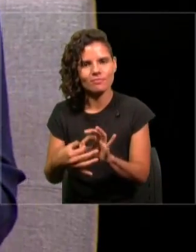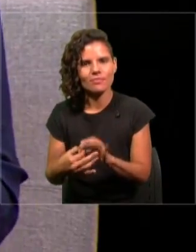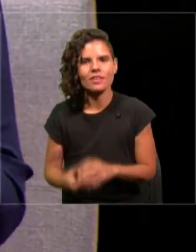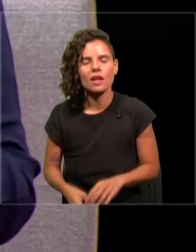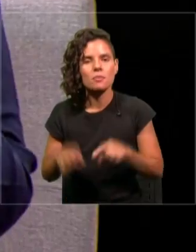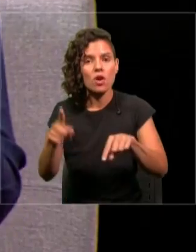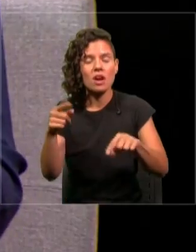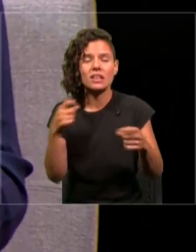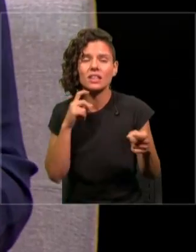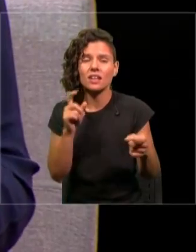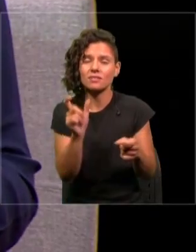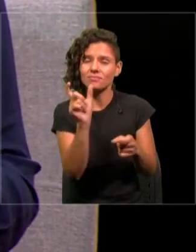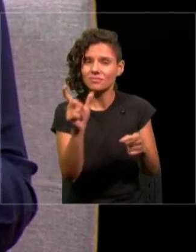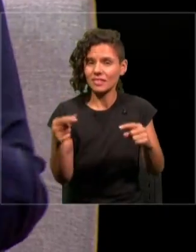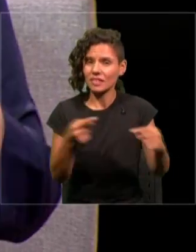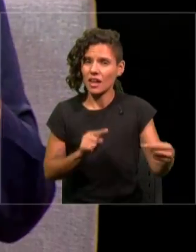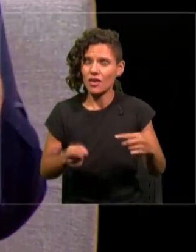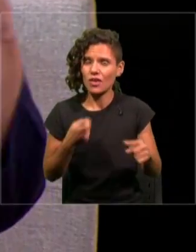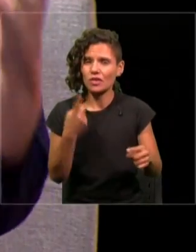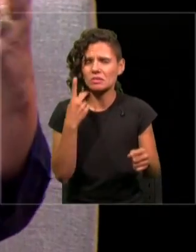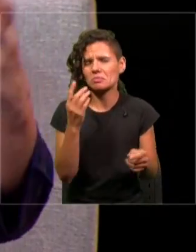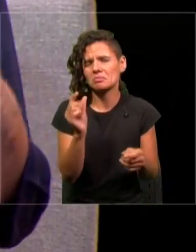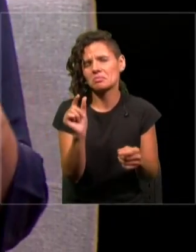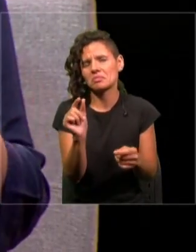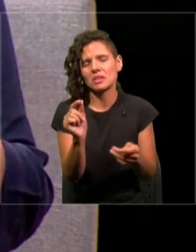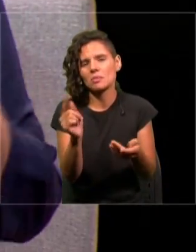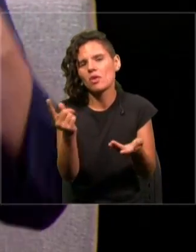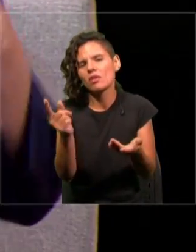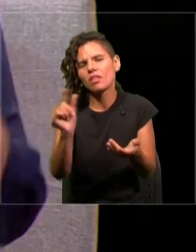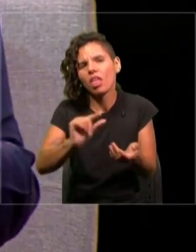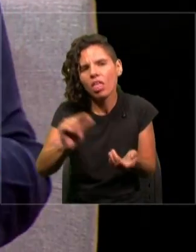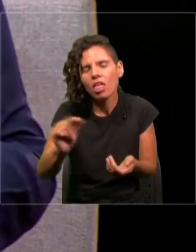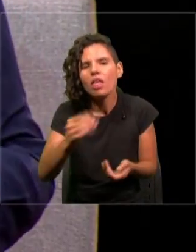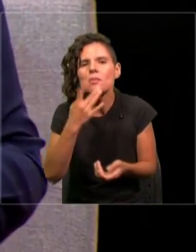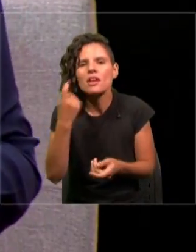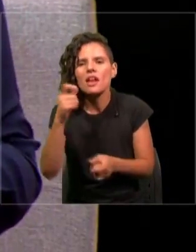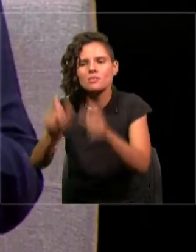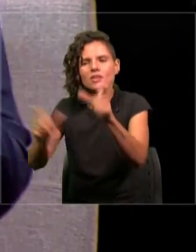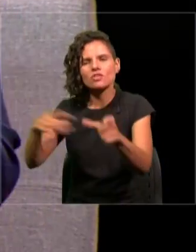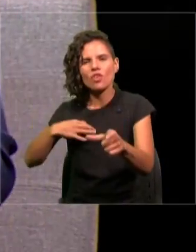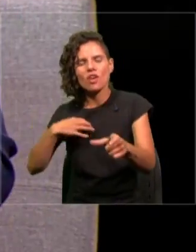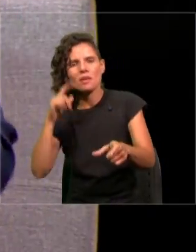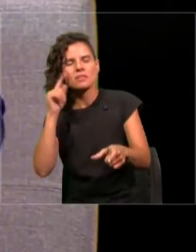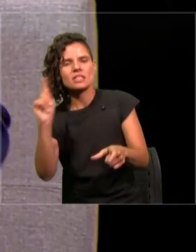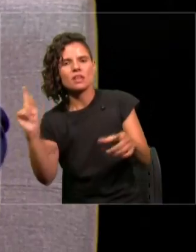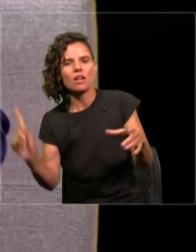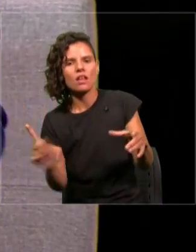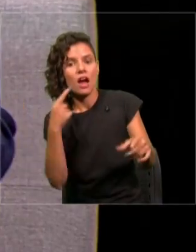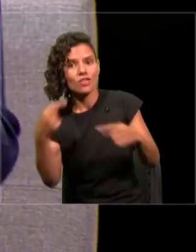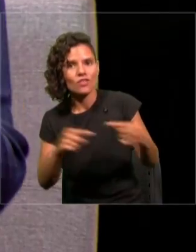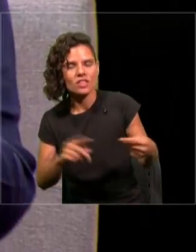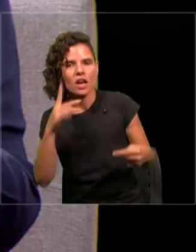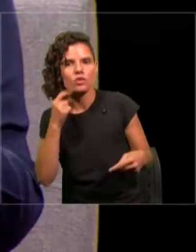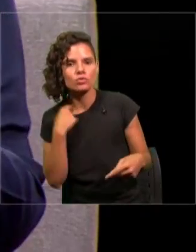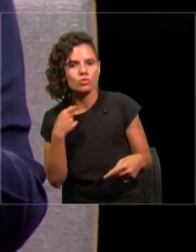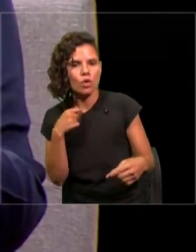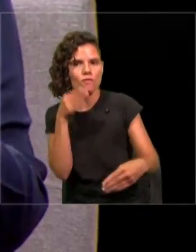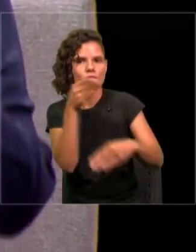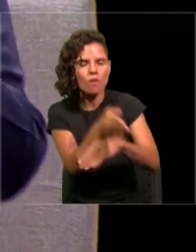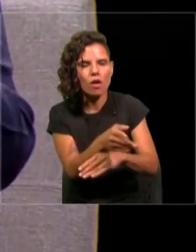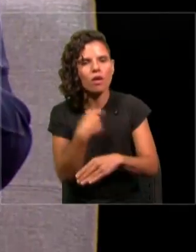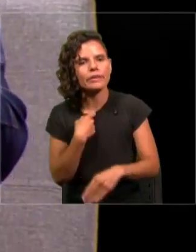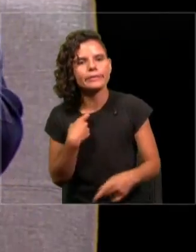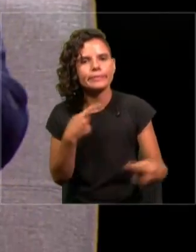bastardeado en algún sentido, porque la percepción que tiene la ciudadanía del diálogo es que uno va a algún lado a dialogar,